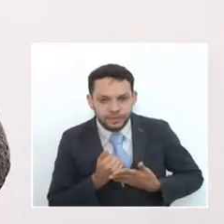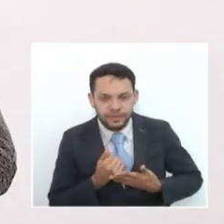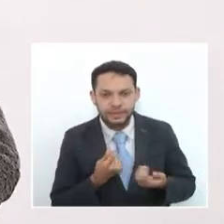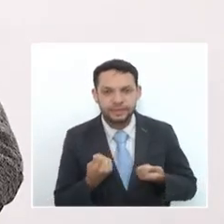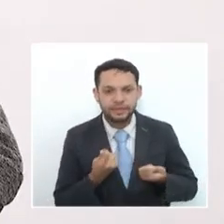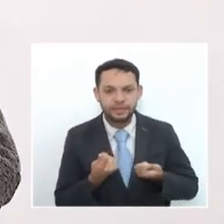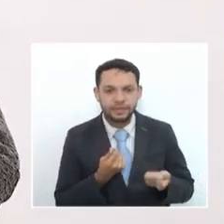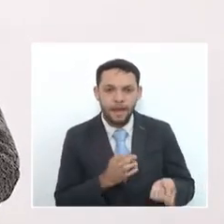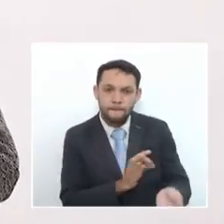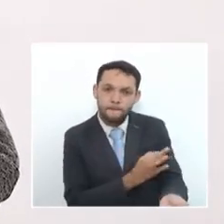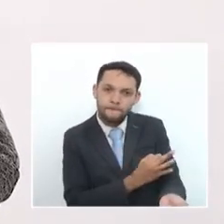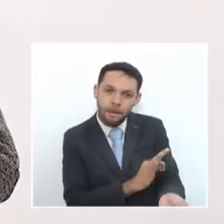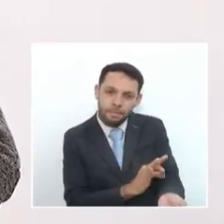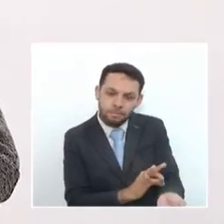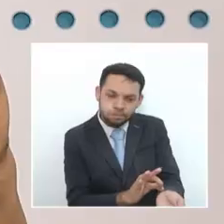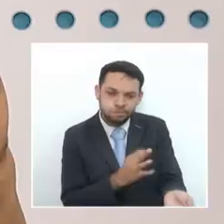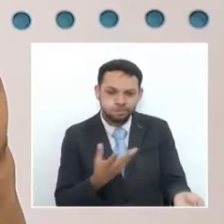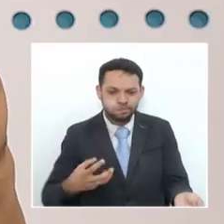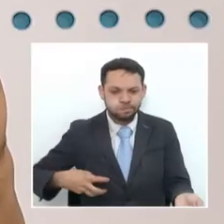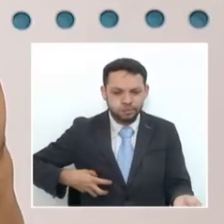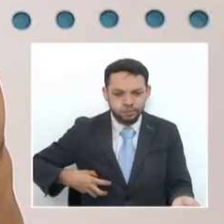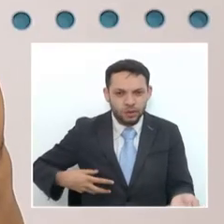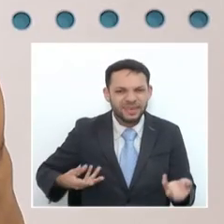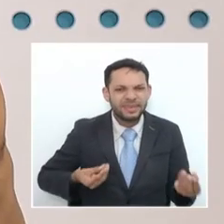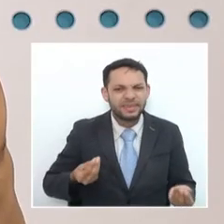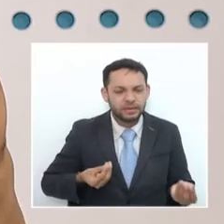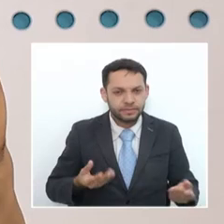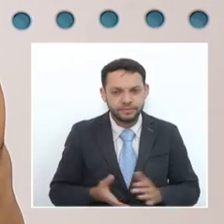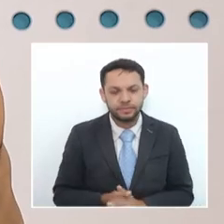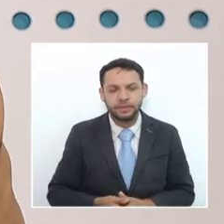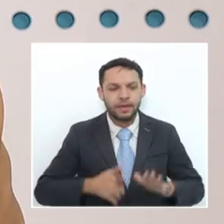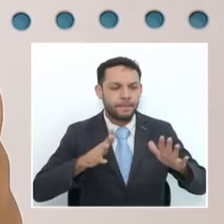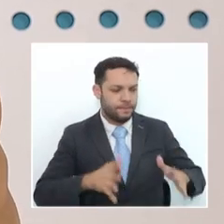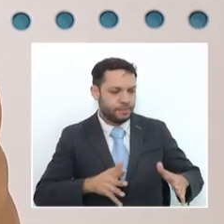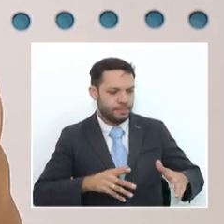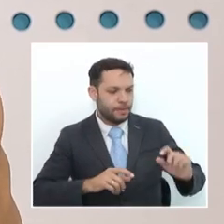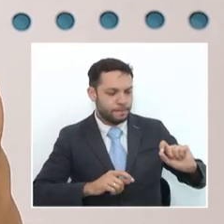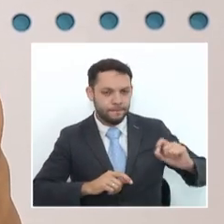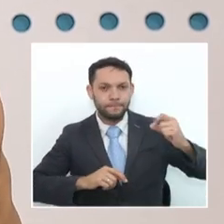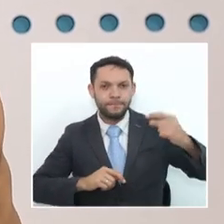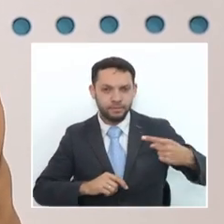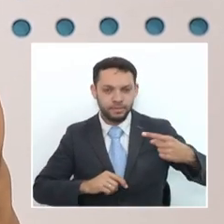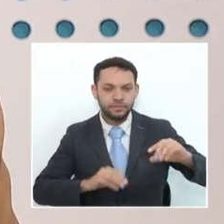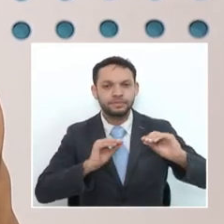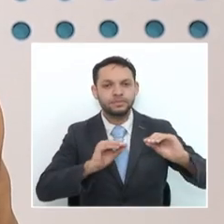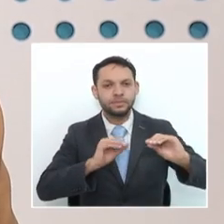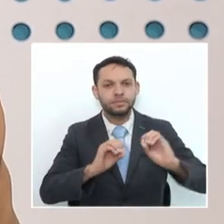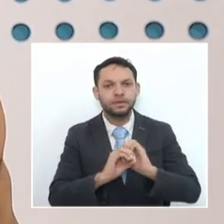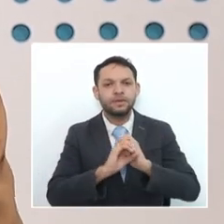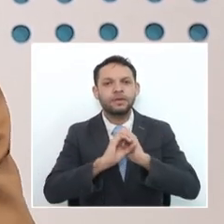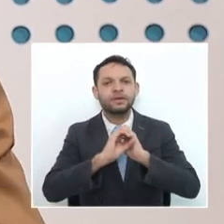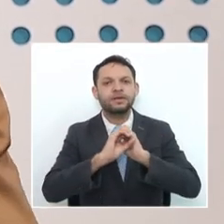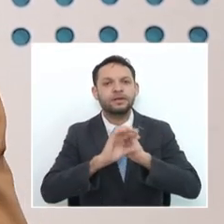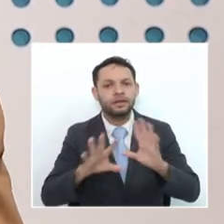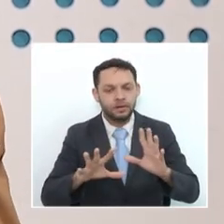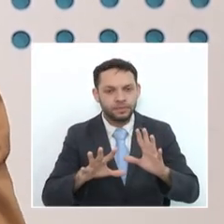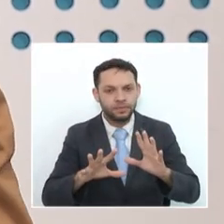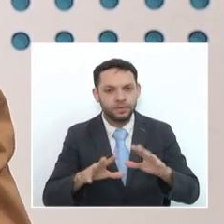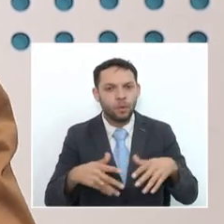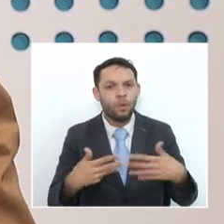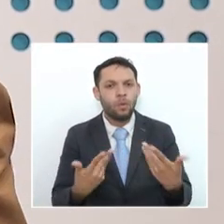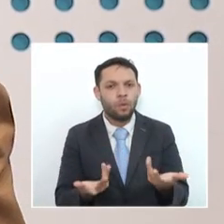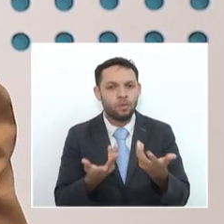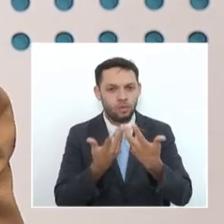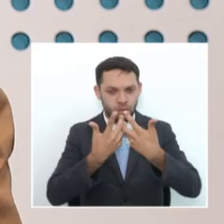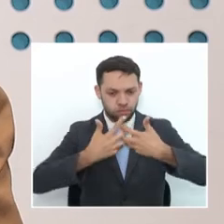transaminasas? Bueno, lo primero es muy importante que todos ustedes entiendan cómo el cuerpo nos habla